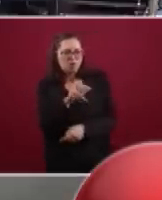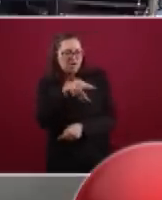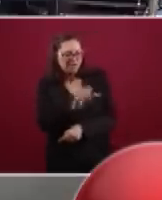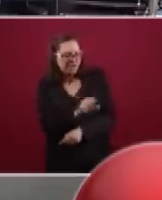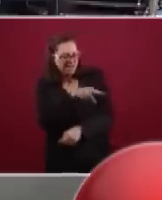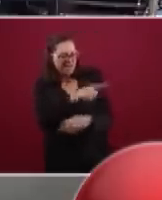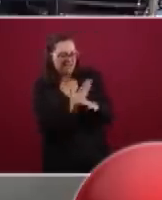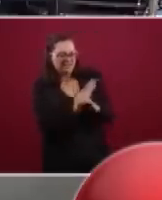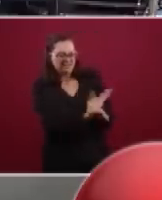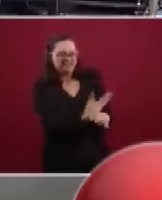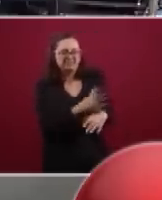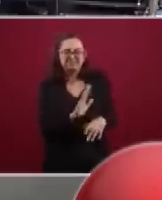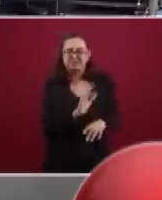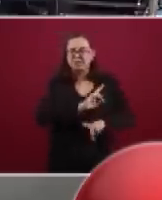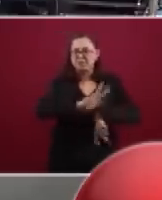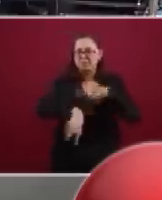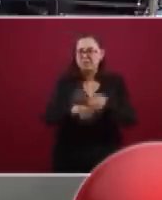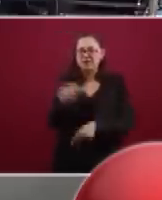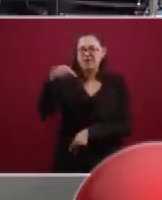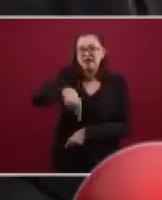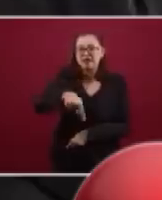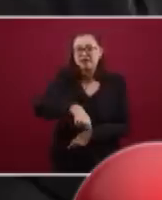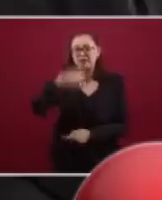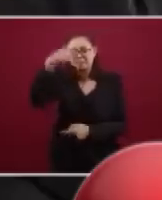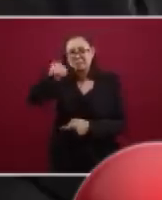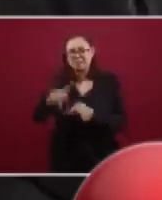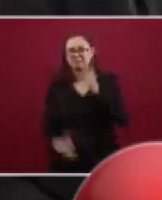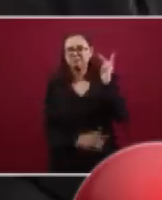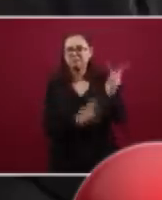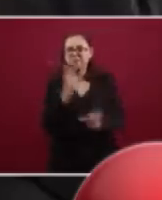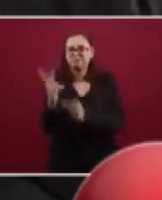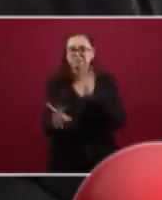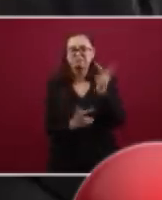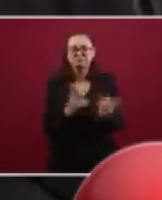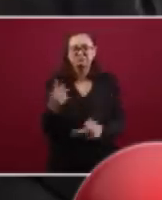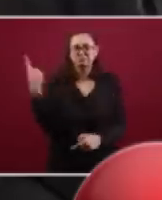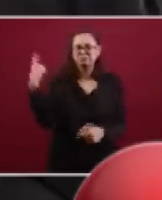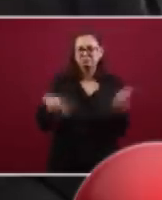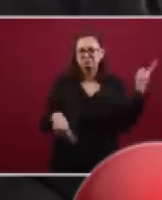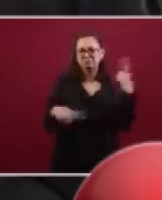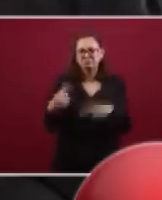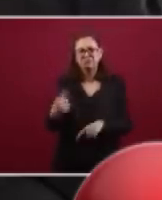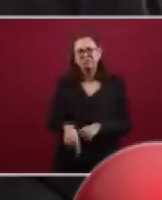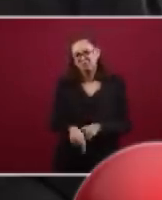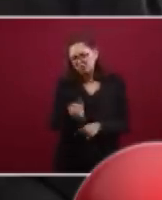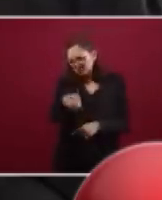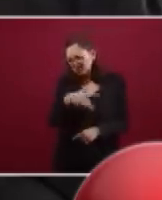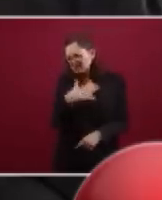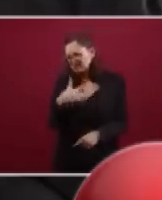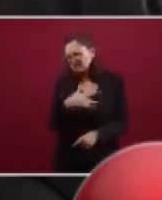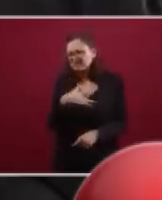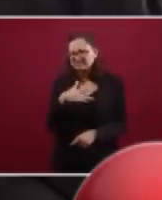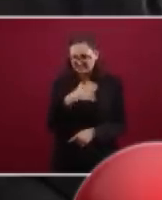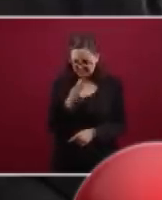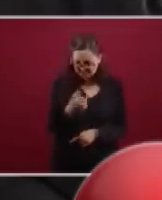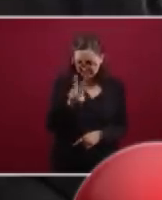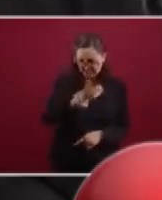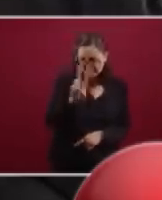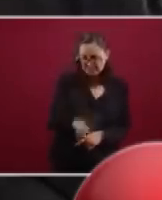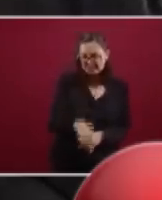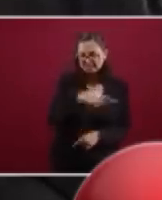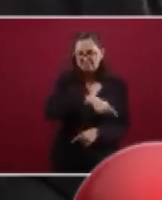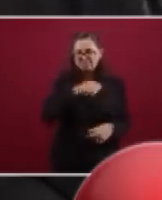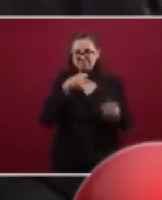han enviado a personas aquí a la conferencia matutina. ¿Qué decir de estas versiones periodísticas